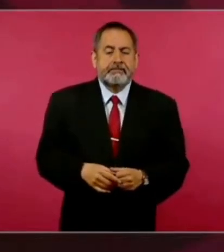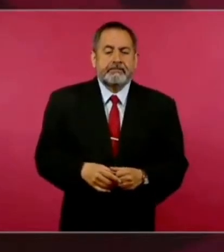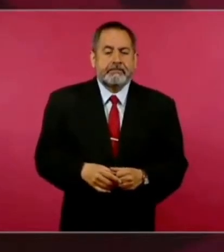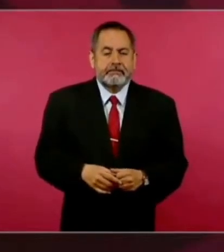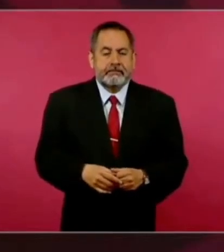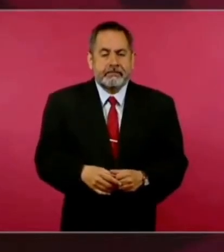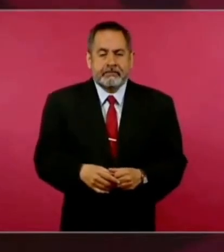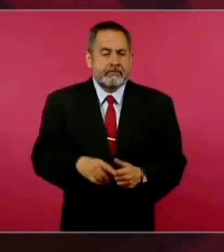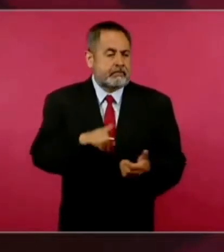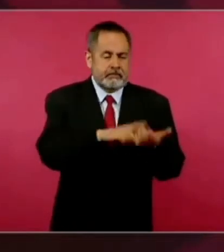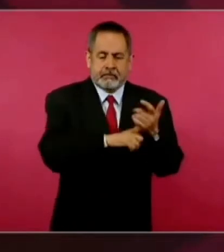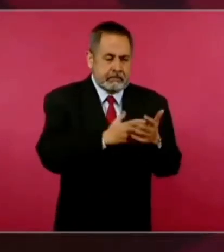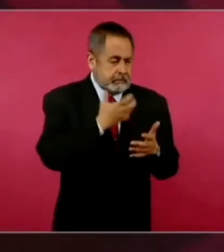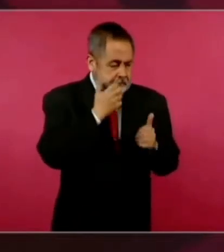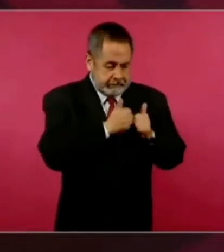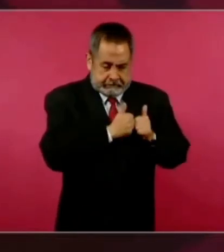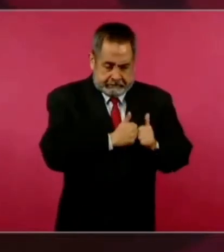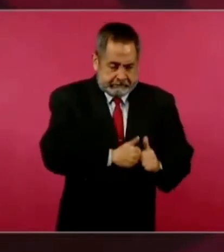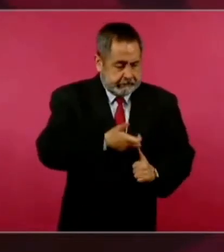muy conservadores,